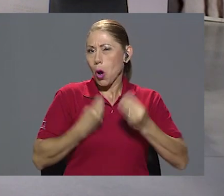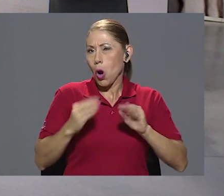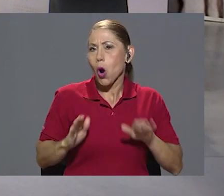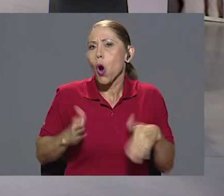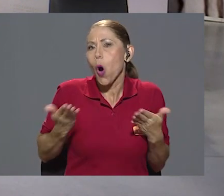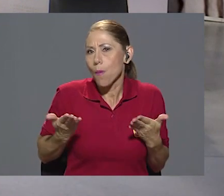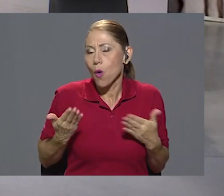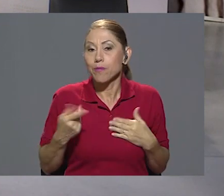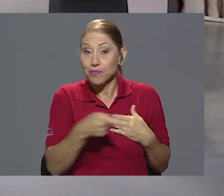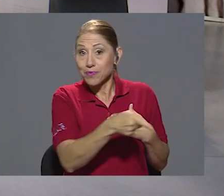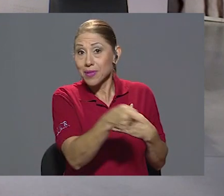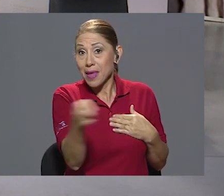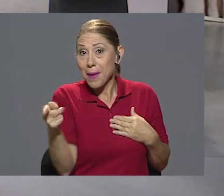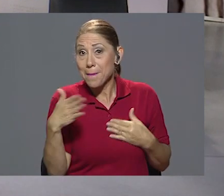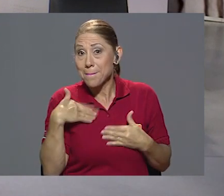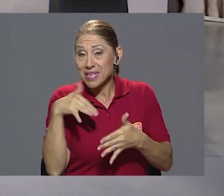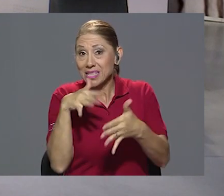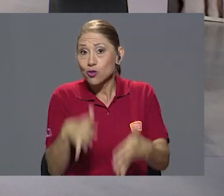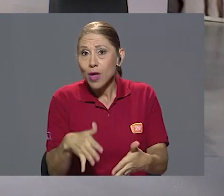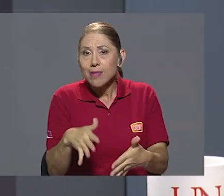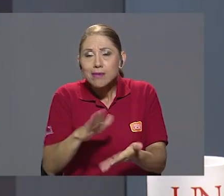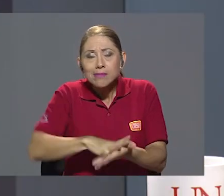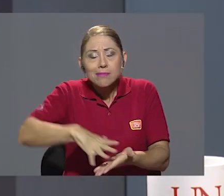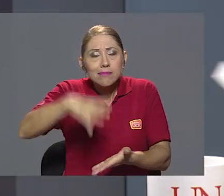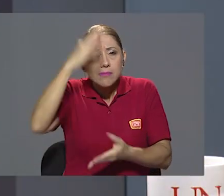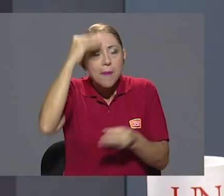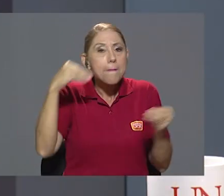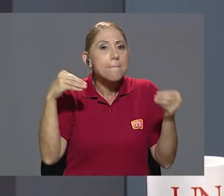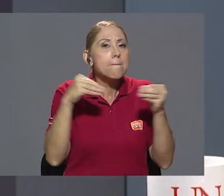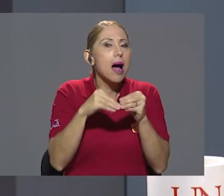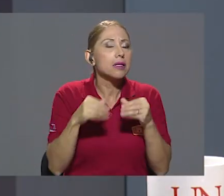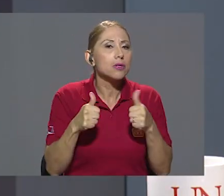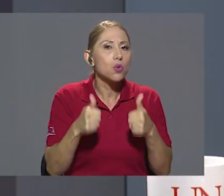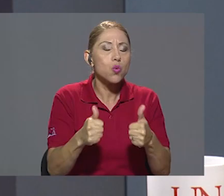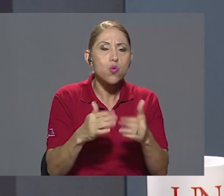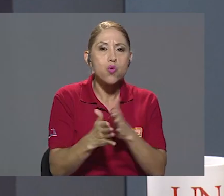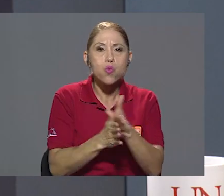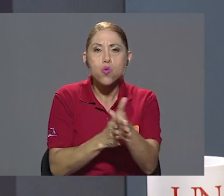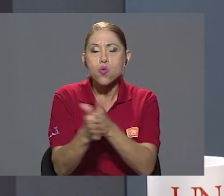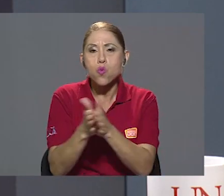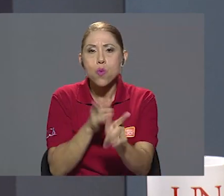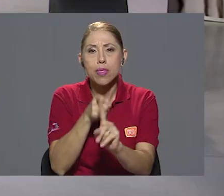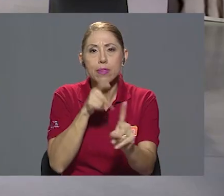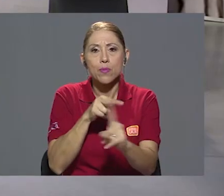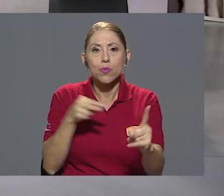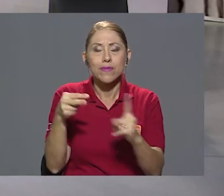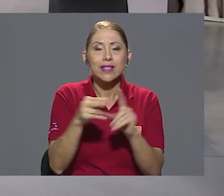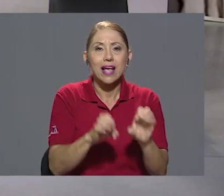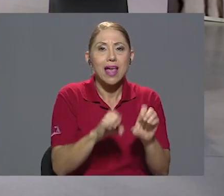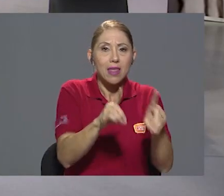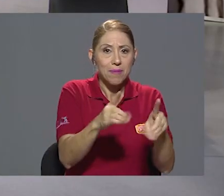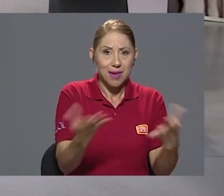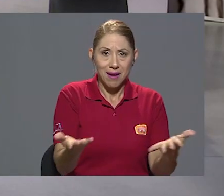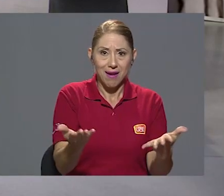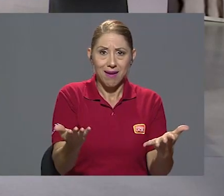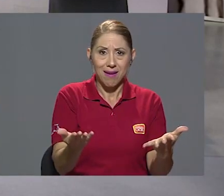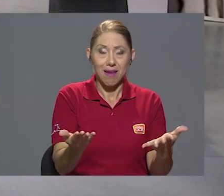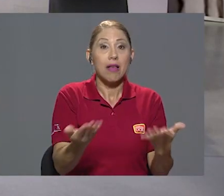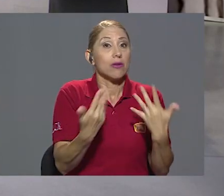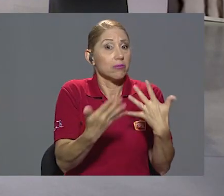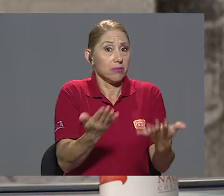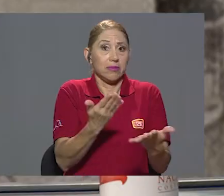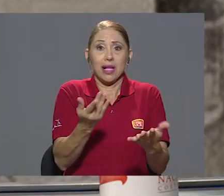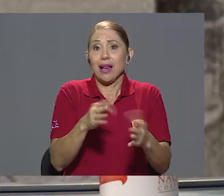de mis estudiantes sea más rica desde el punto de vista académico si hay aportes de la investigación, de la acción social, de la